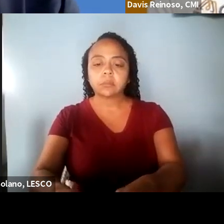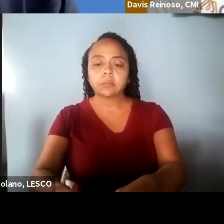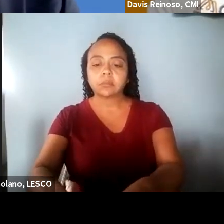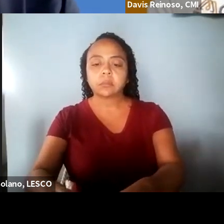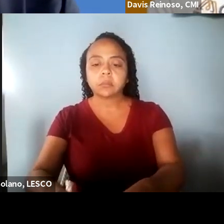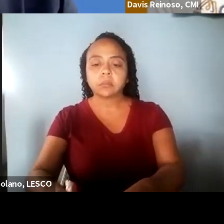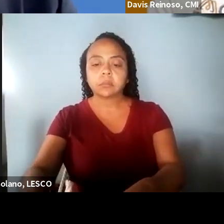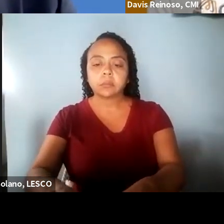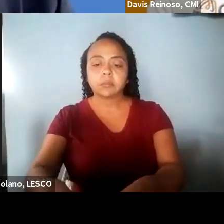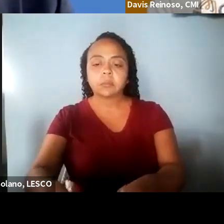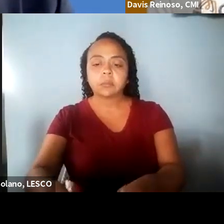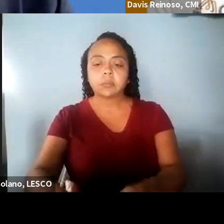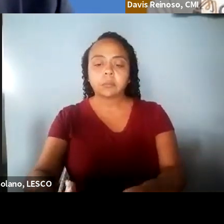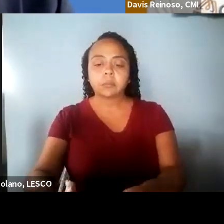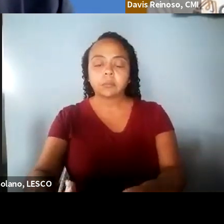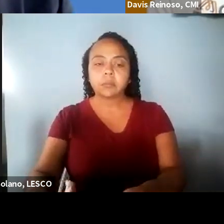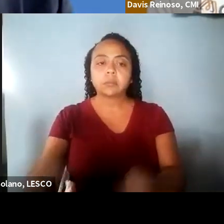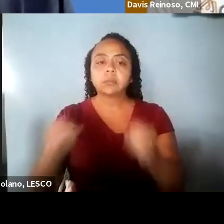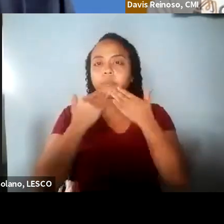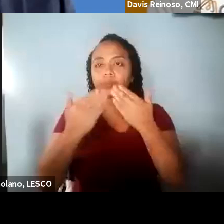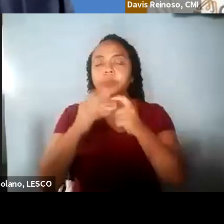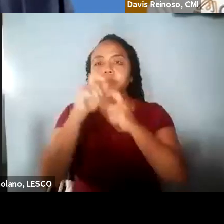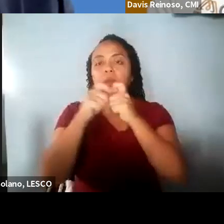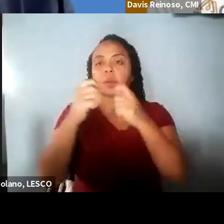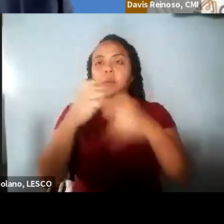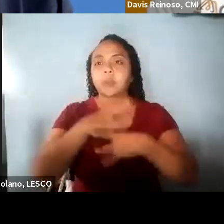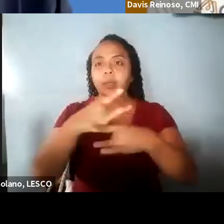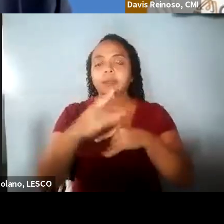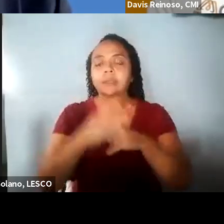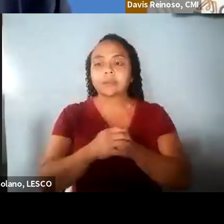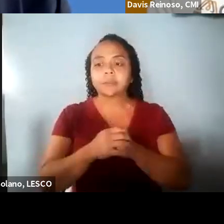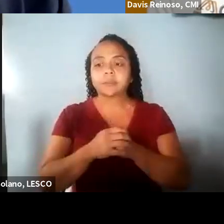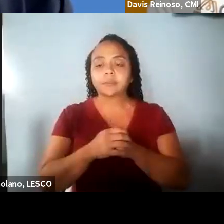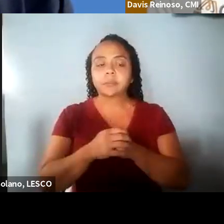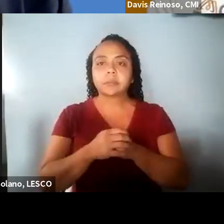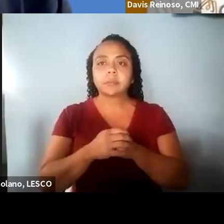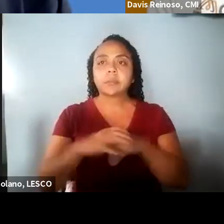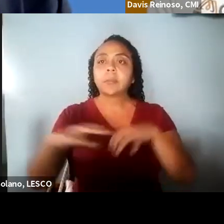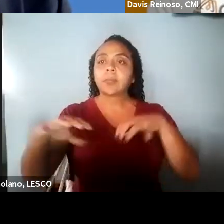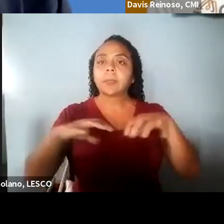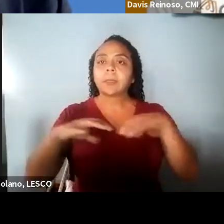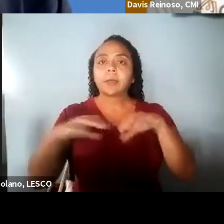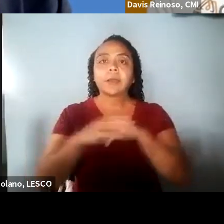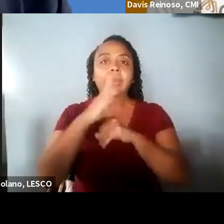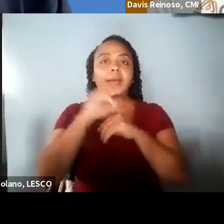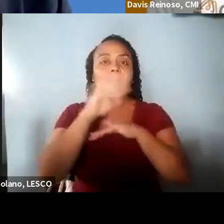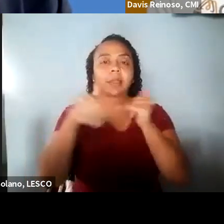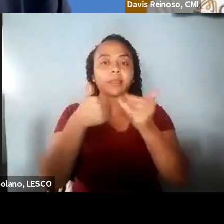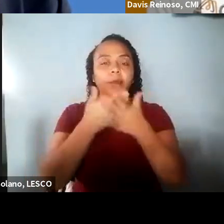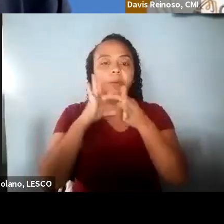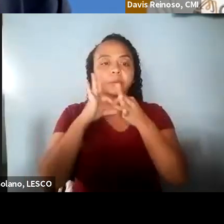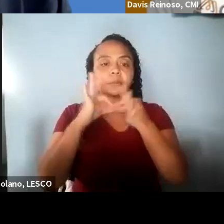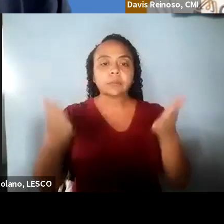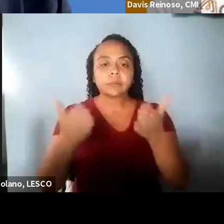muchas gracias nahuel sin duda a puntos muy interesantes en el actuar y en todo lo que viene impulsando yo en